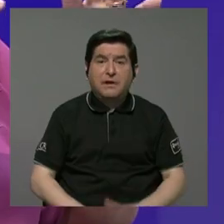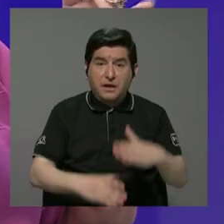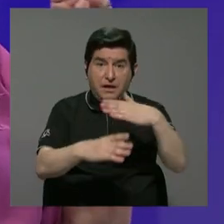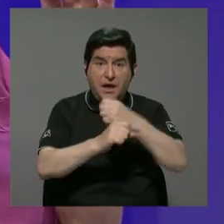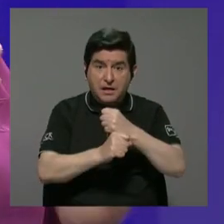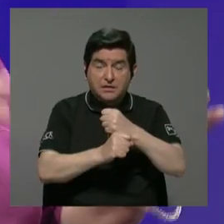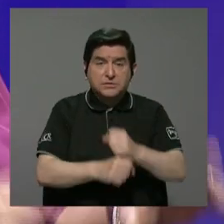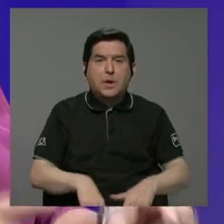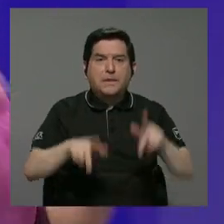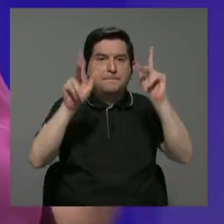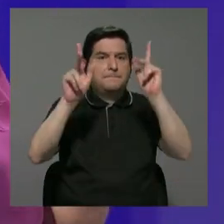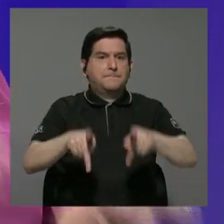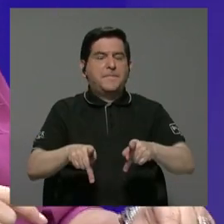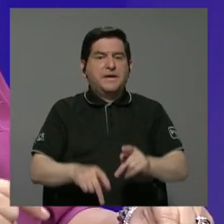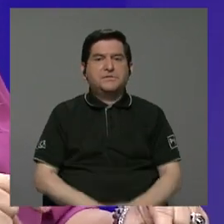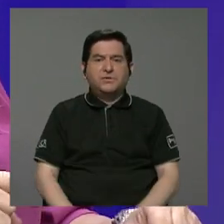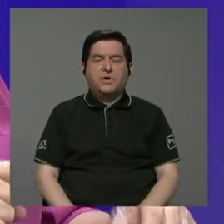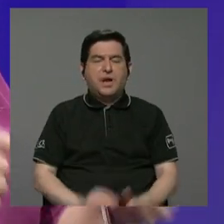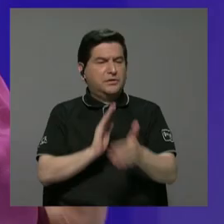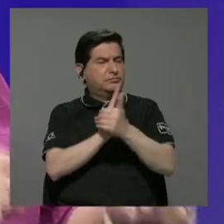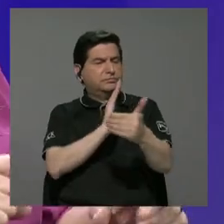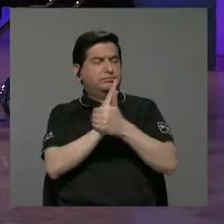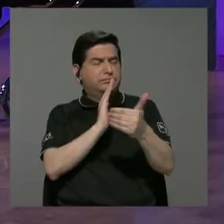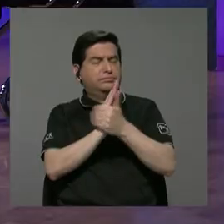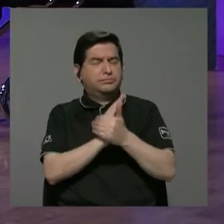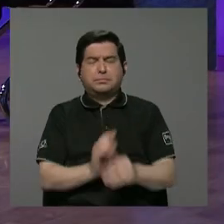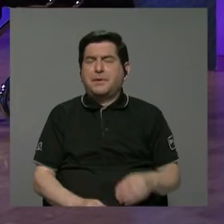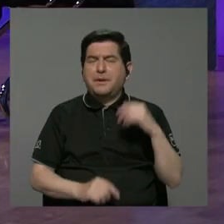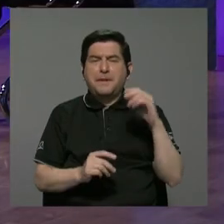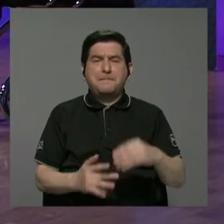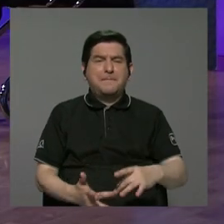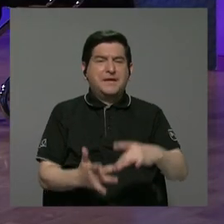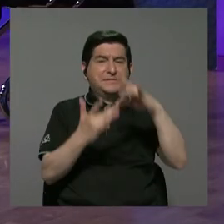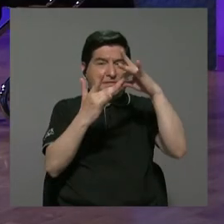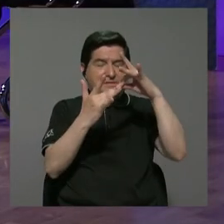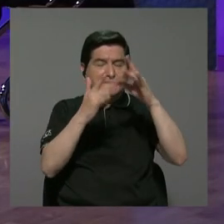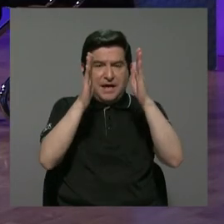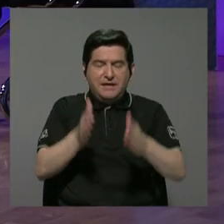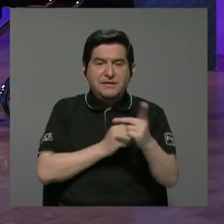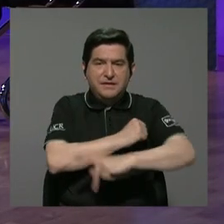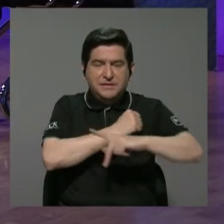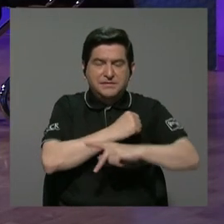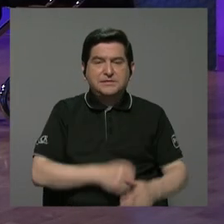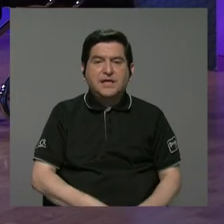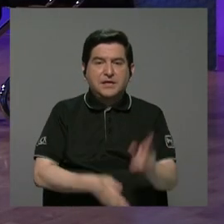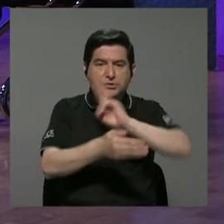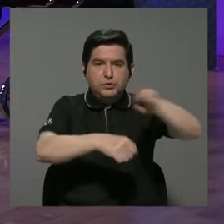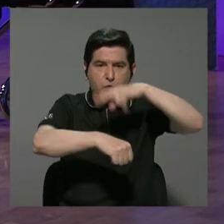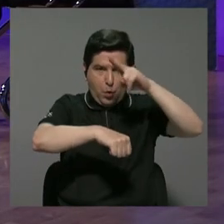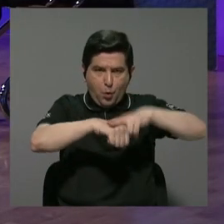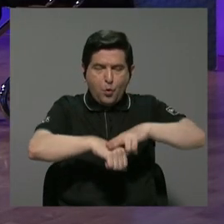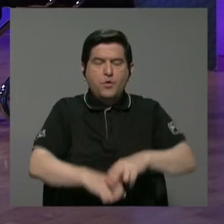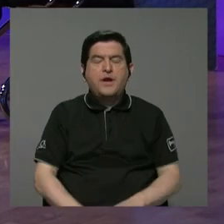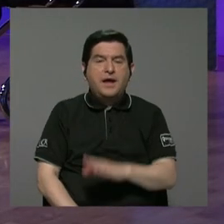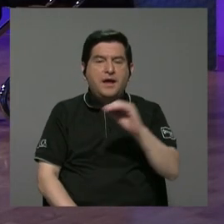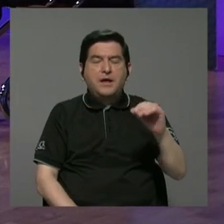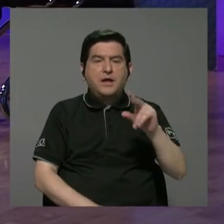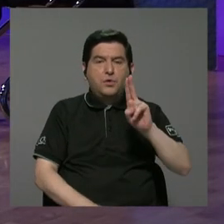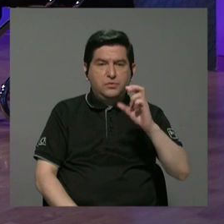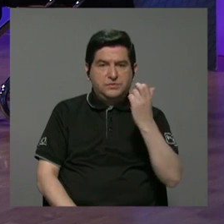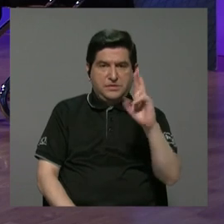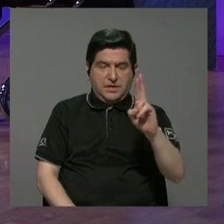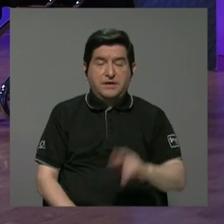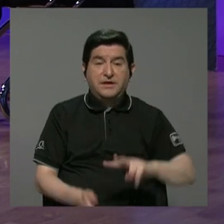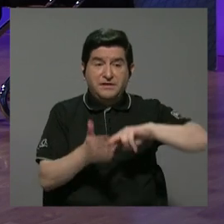por las personas más idóneas, competentes que hay, más idóneas que hay en este país, tanto de la Universidad Nacional como de la Universidad de Costa Rica,